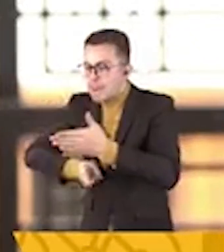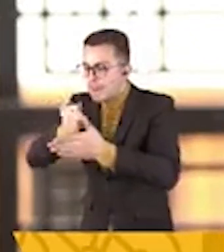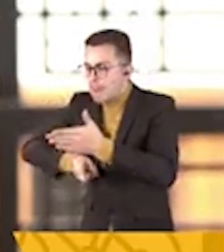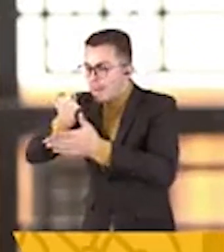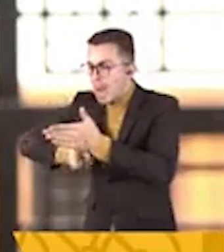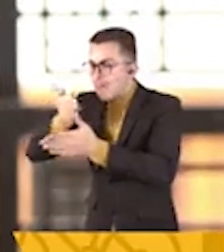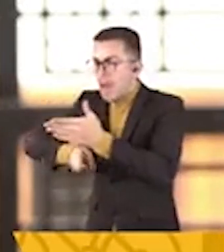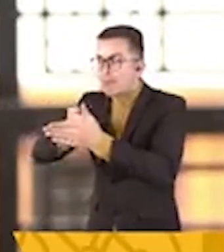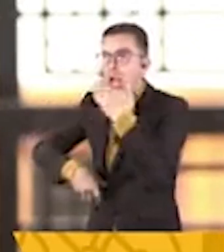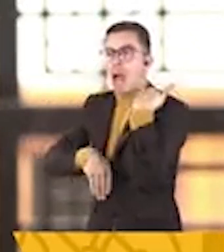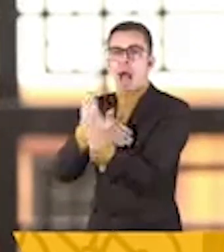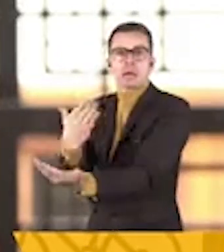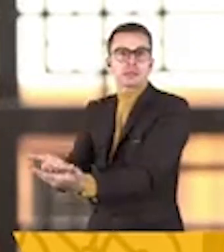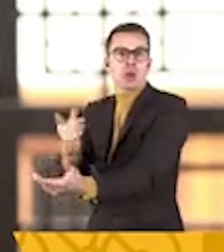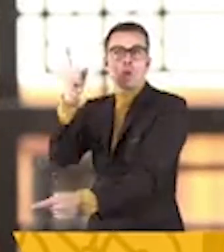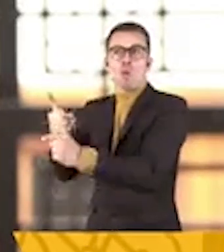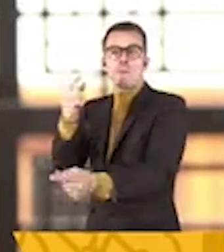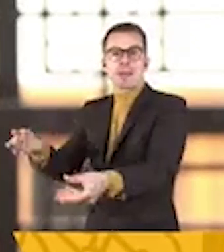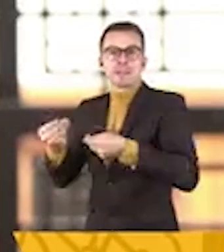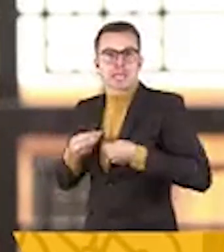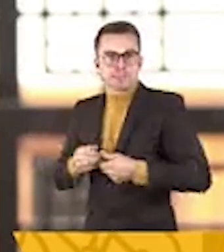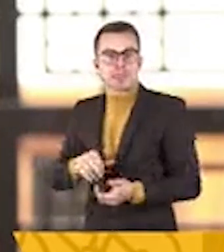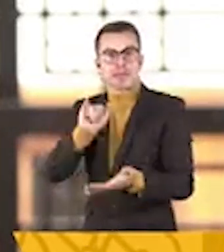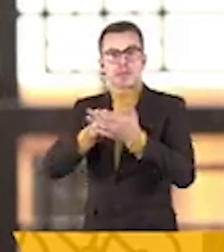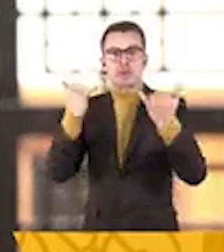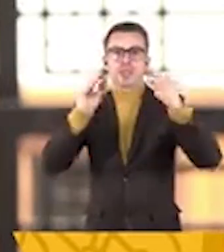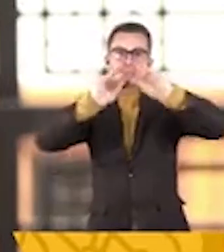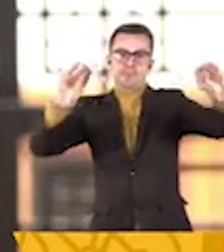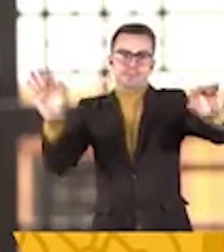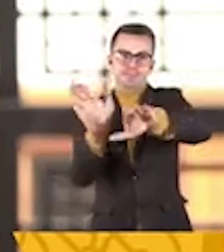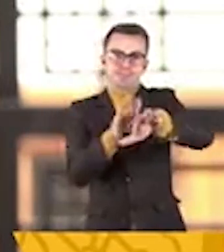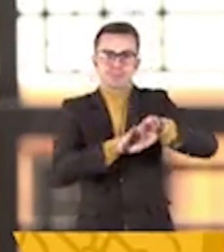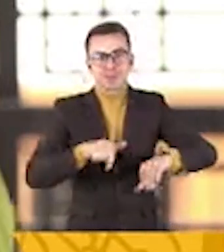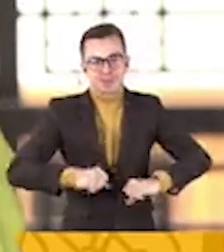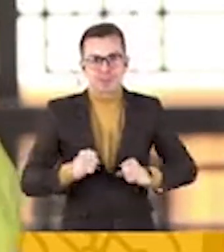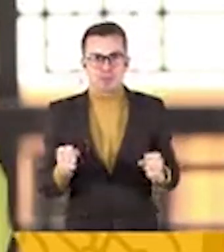incumplimiento. Ese era el anuncio que queríamos hacer el día de hoy. No sé si